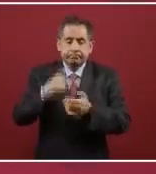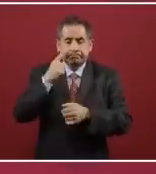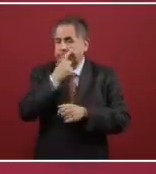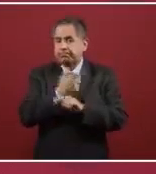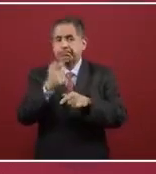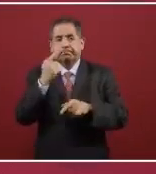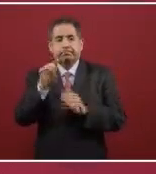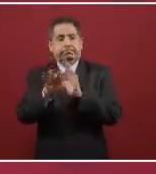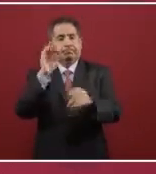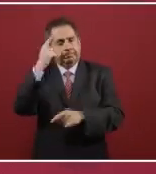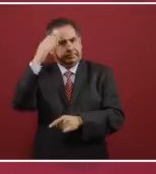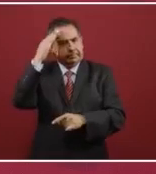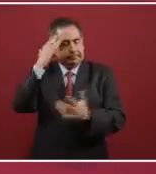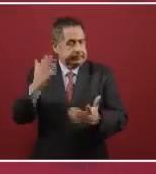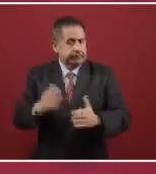porque